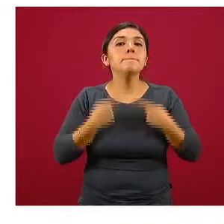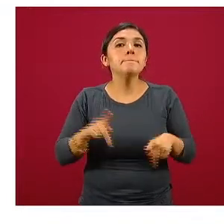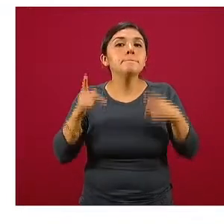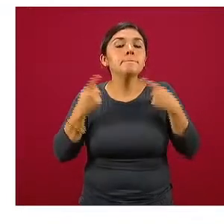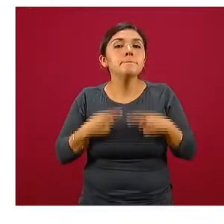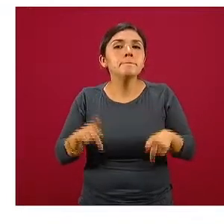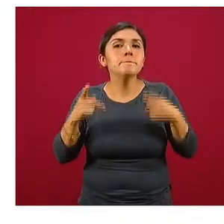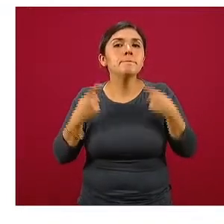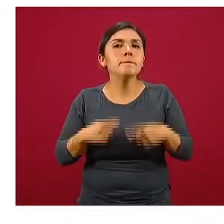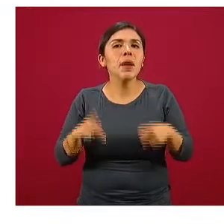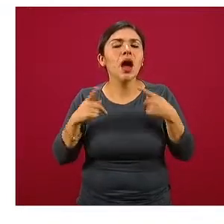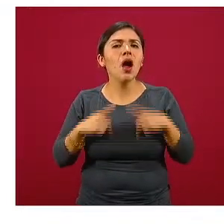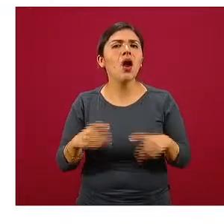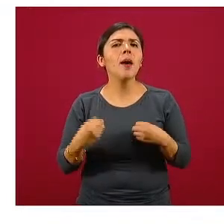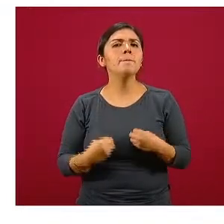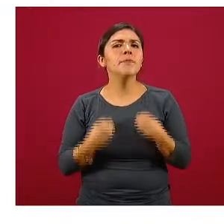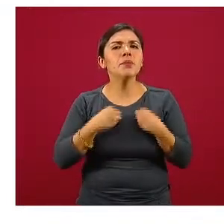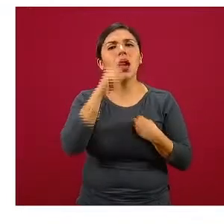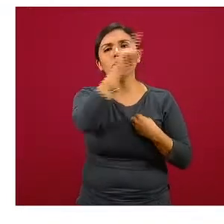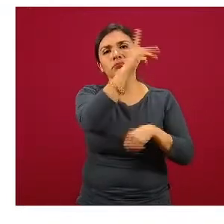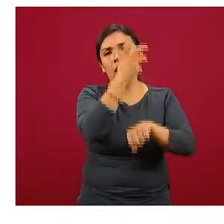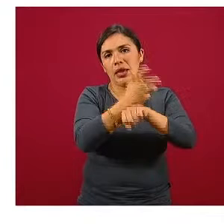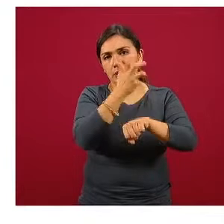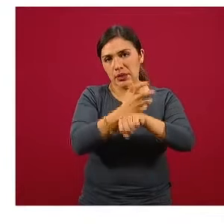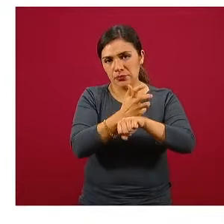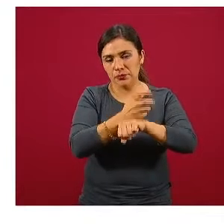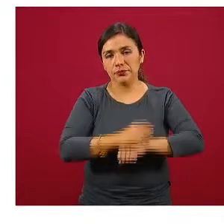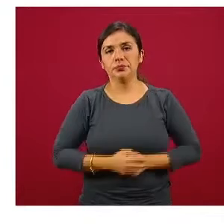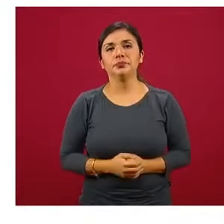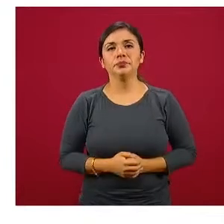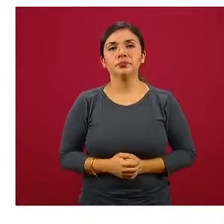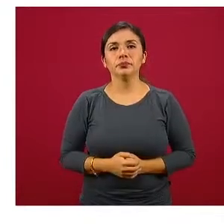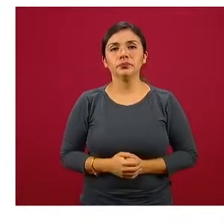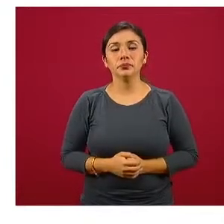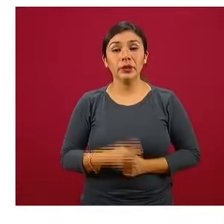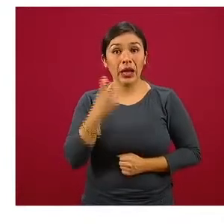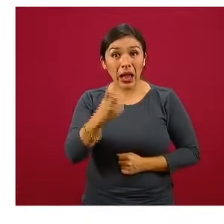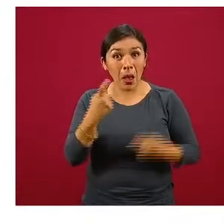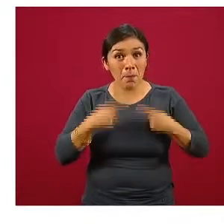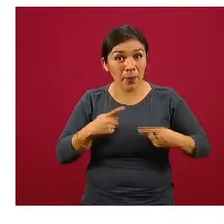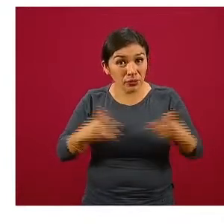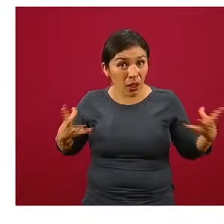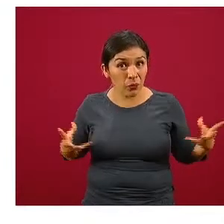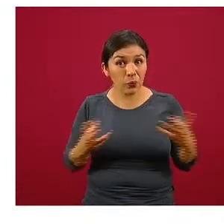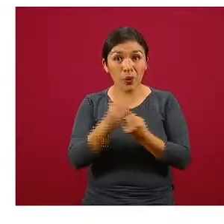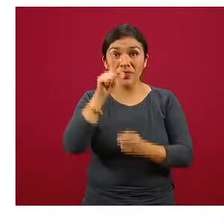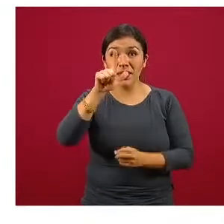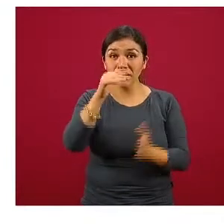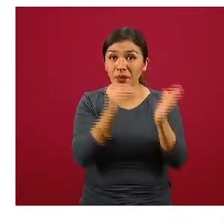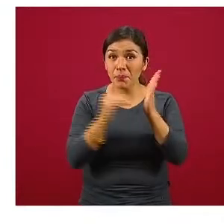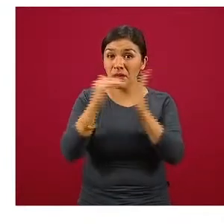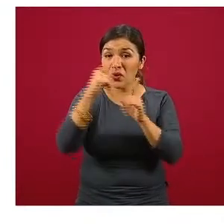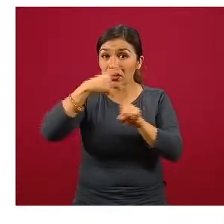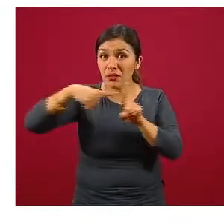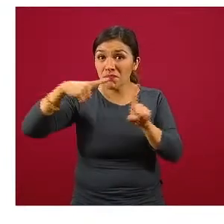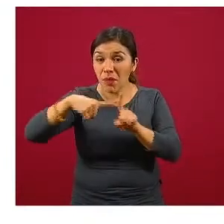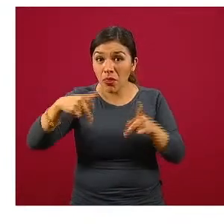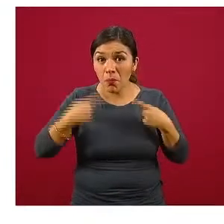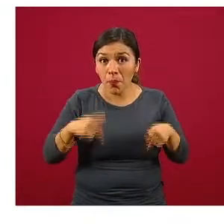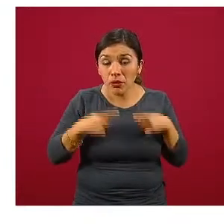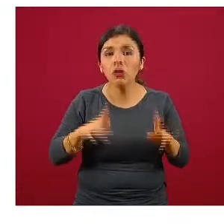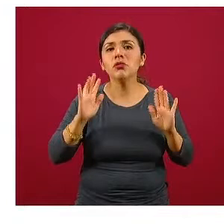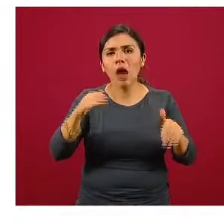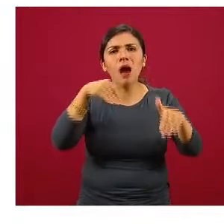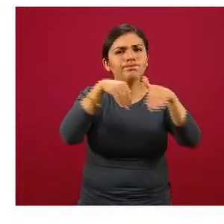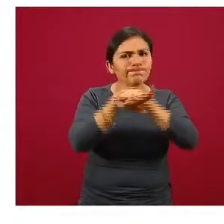personas que viven en los Estados Unidos de América. Este número de personas, estas 17 millones y medio de personas han entrado,